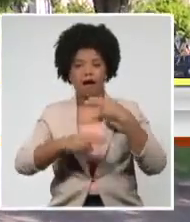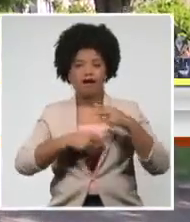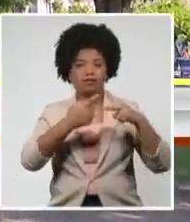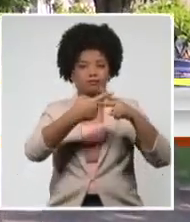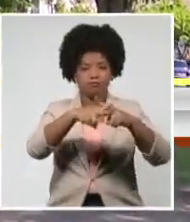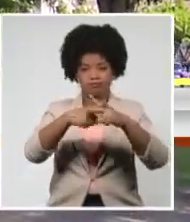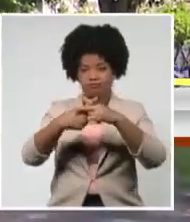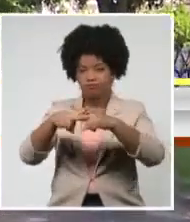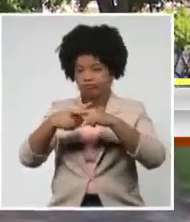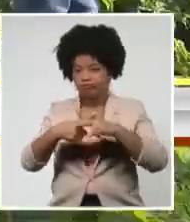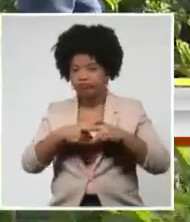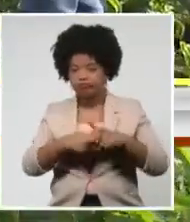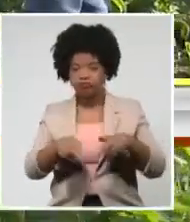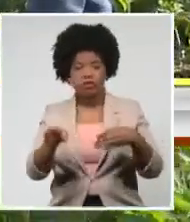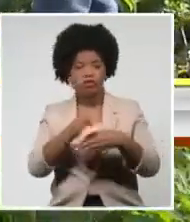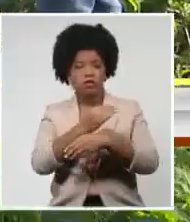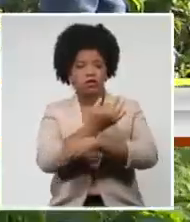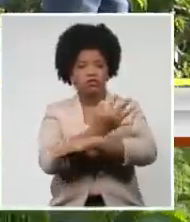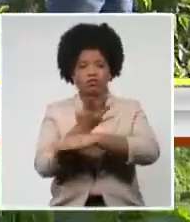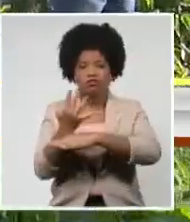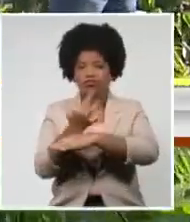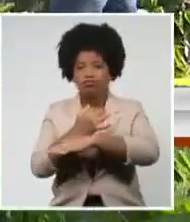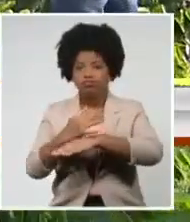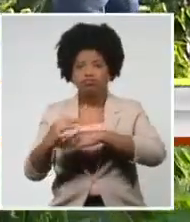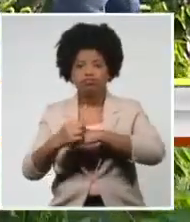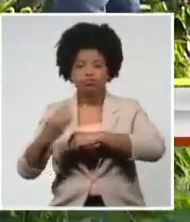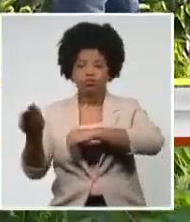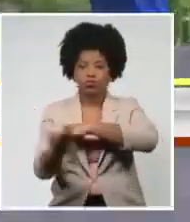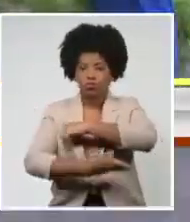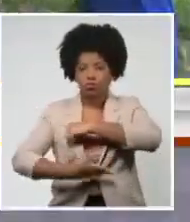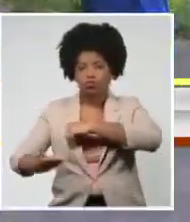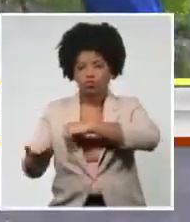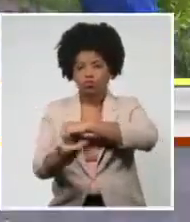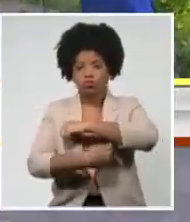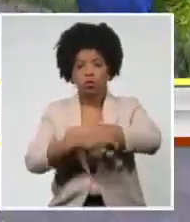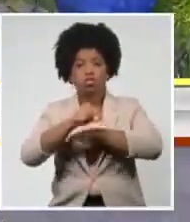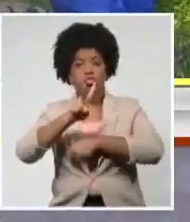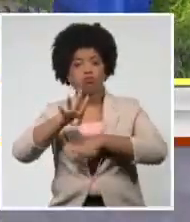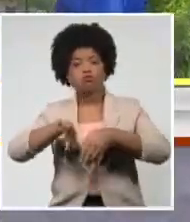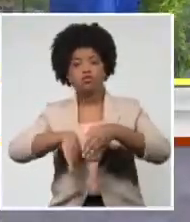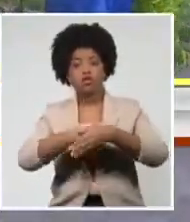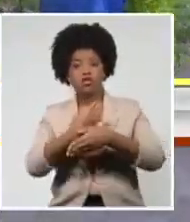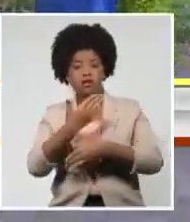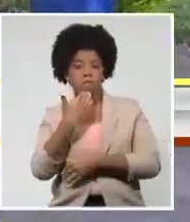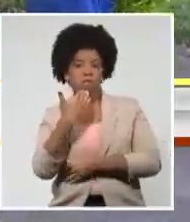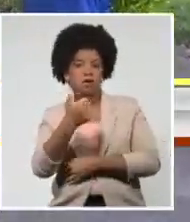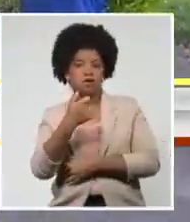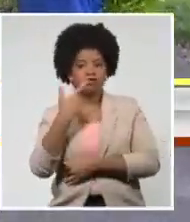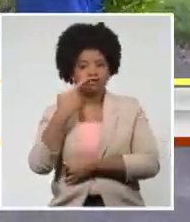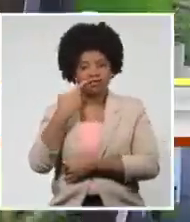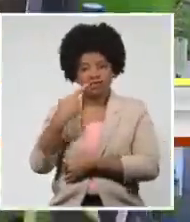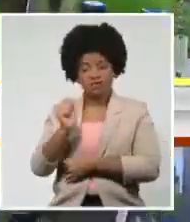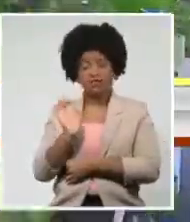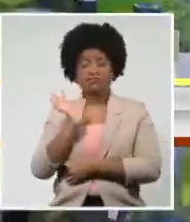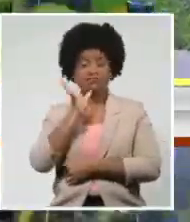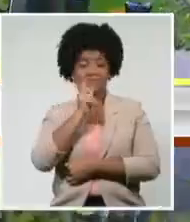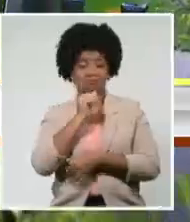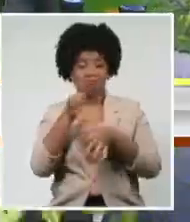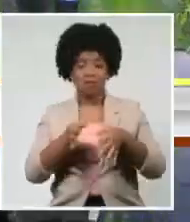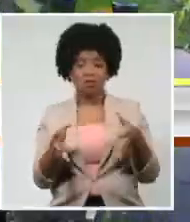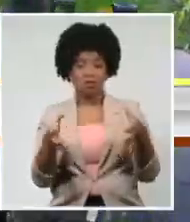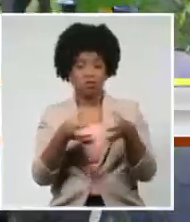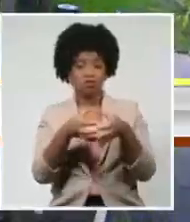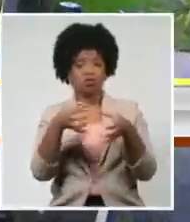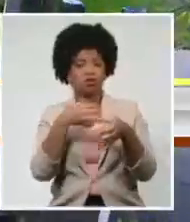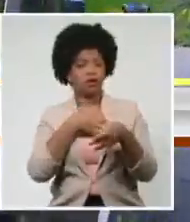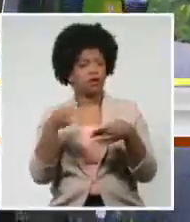El mantenimiento de áreas verdes en un ciclo de hasta 12 días garantiza una mejor vista. Para ello, la brigada cuenta con